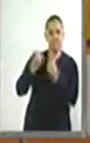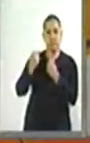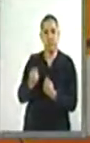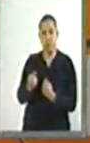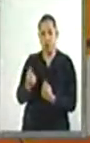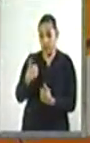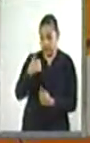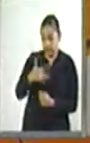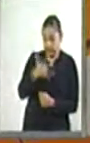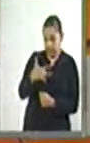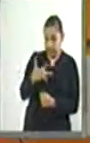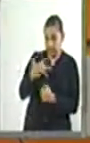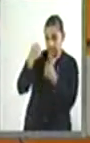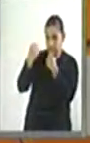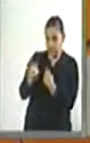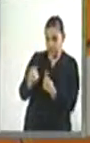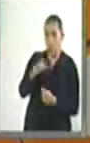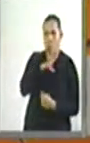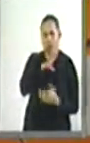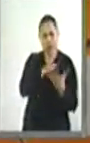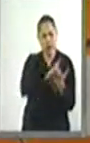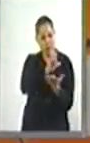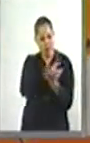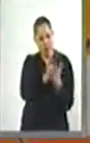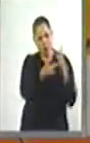legalidad lo que la confianza. ¿Perdón?